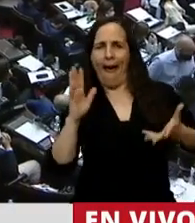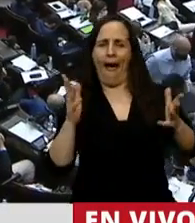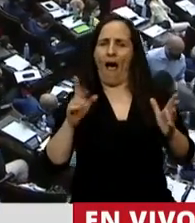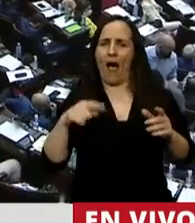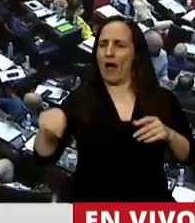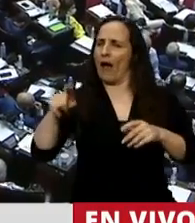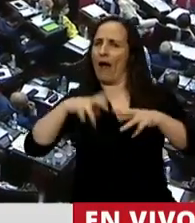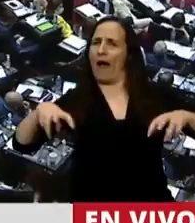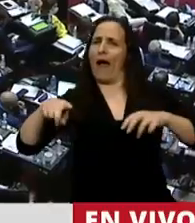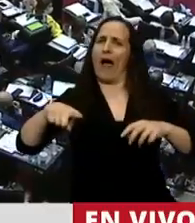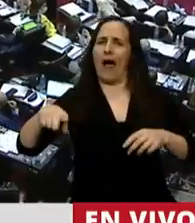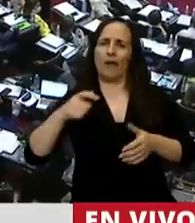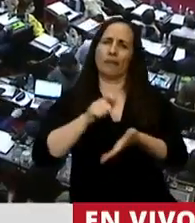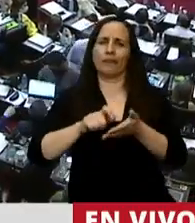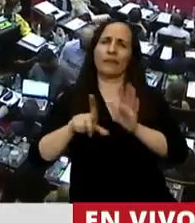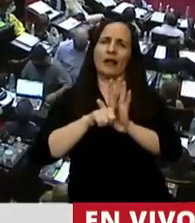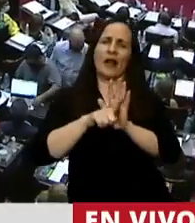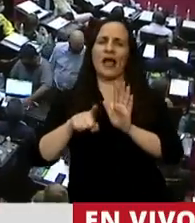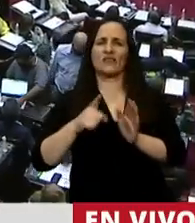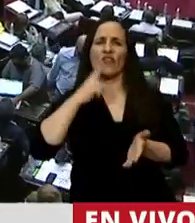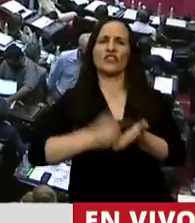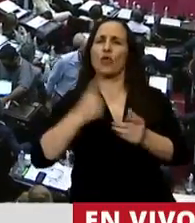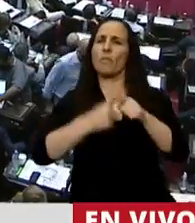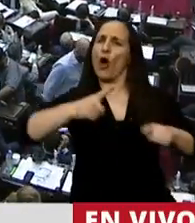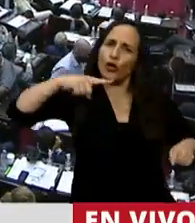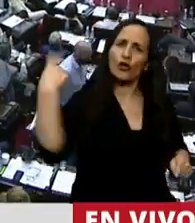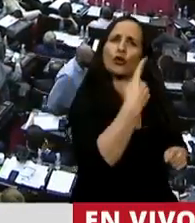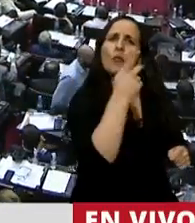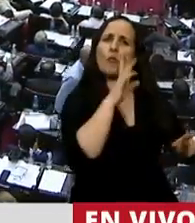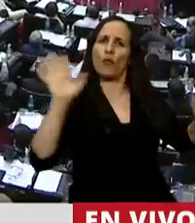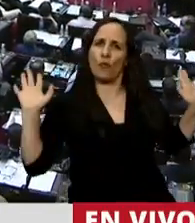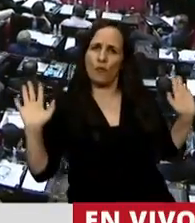ustedes desde las bancas van a legislar y elegir por todas. Miren,